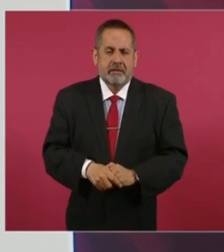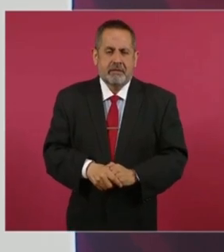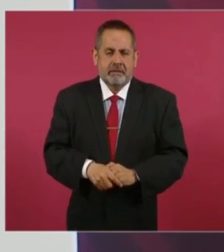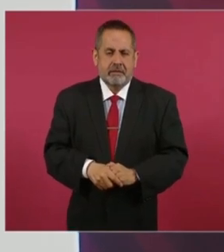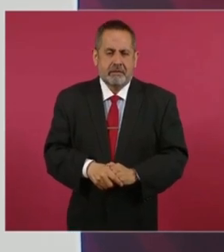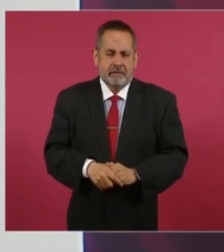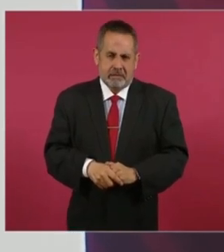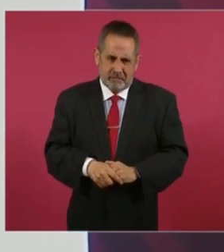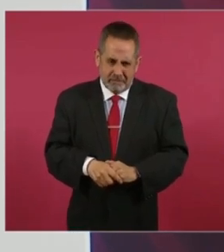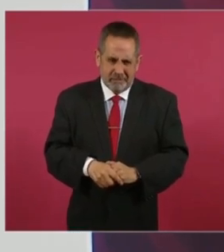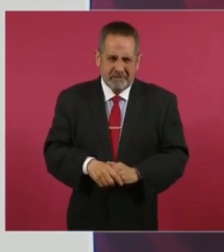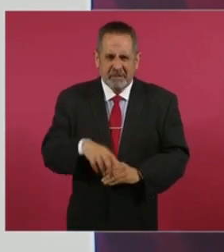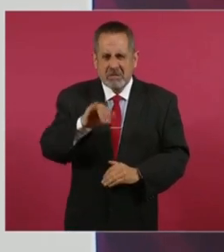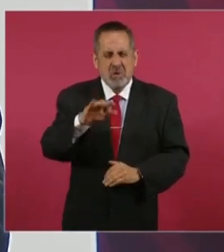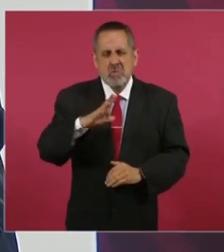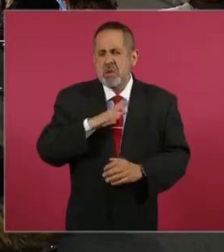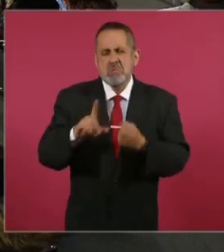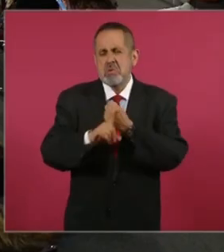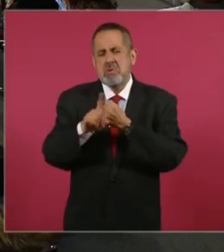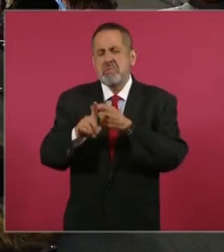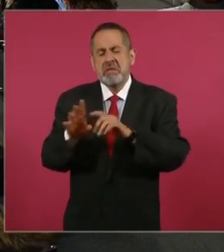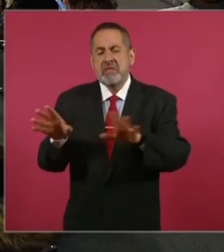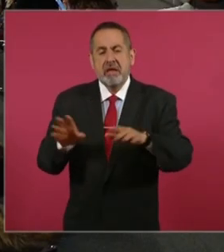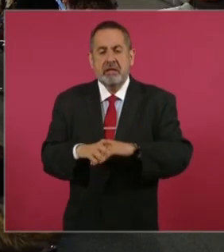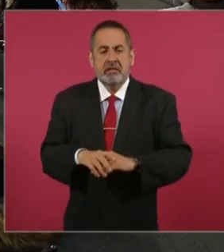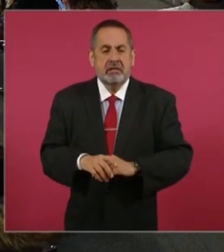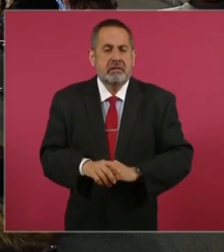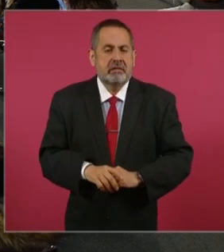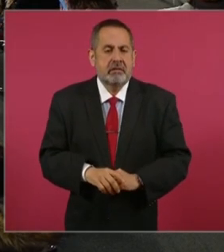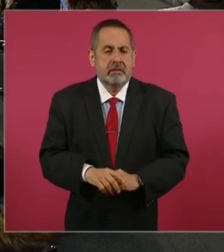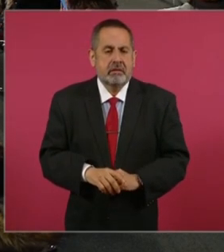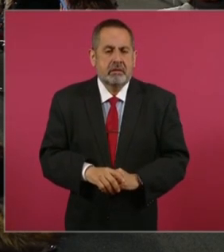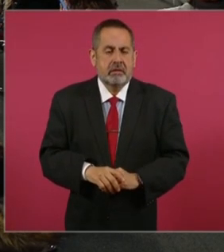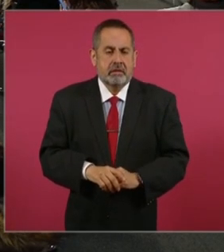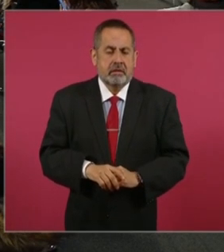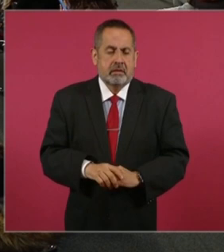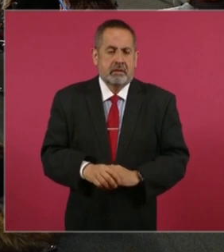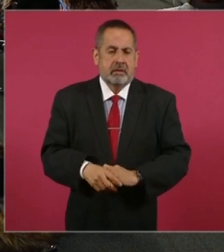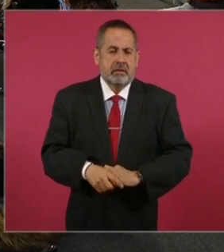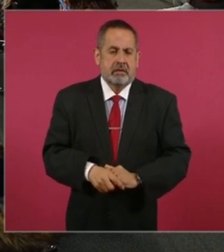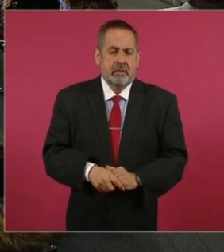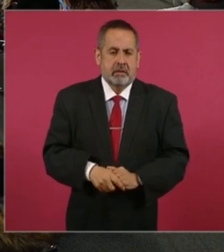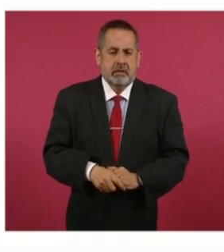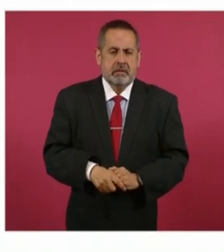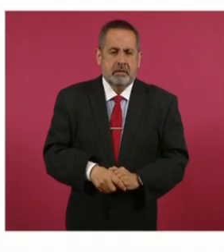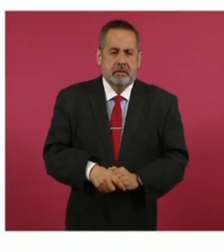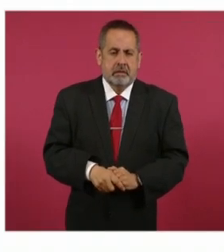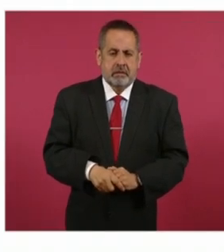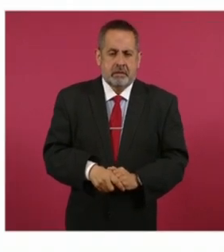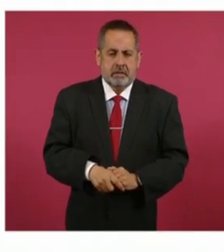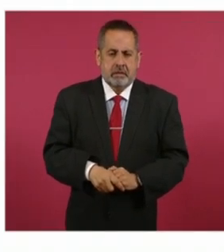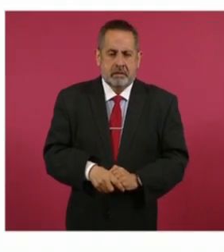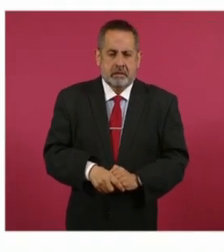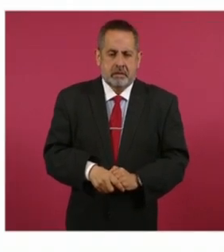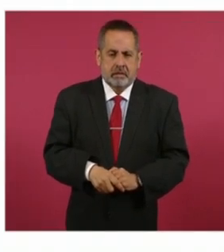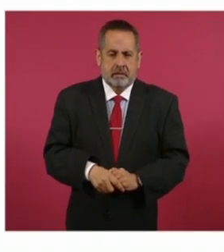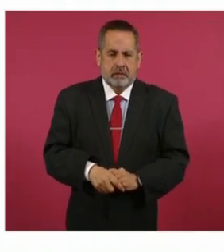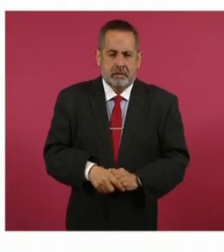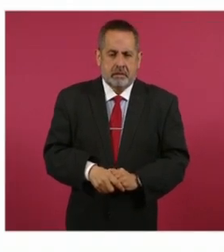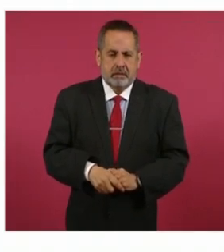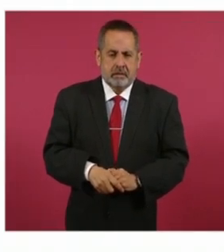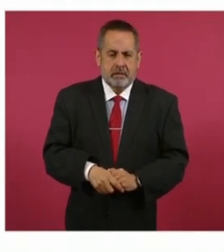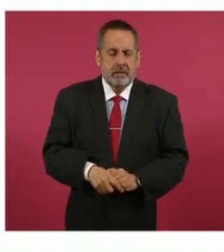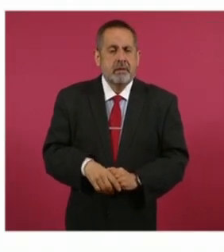Sí, sí, sí no han tenido problemas ¿dónde hay? Eso de ayer en Bonampak un video que la saca Sí